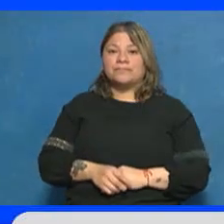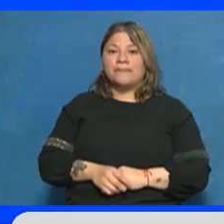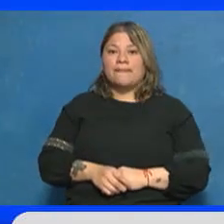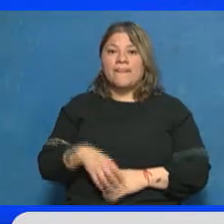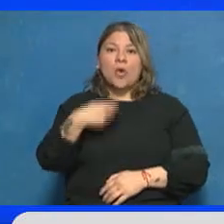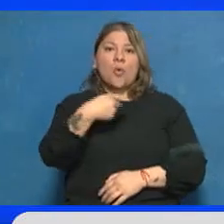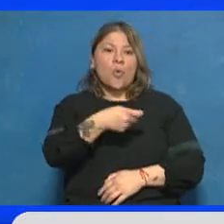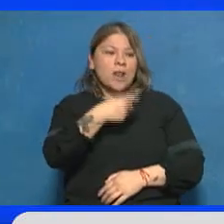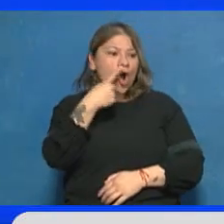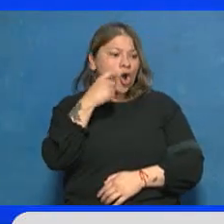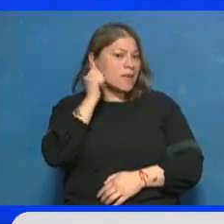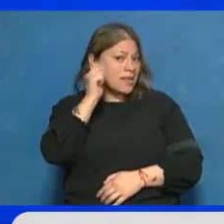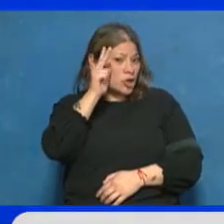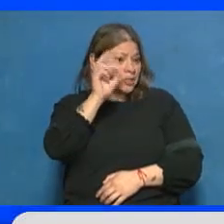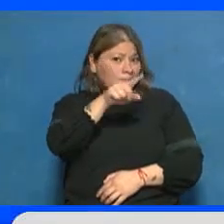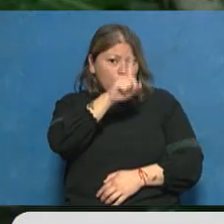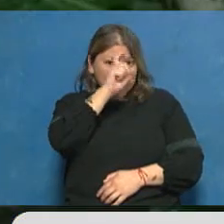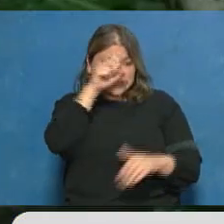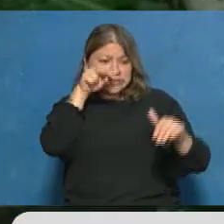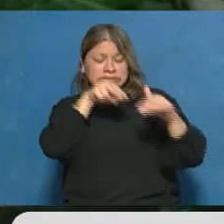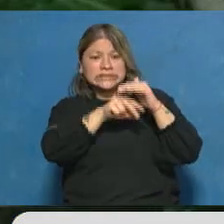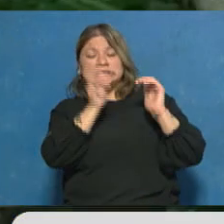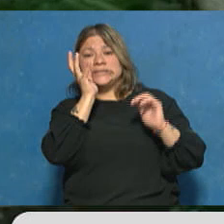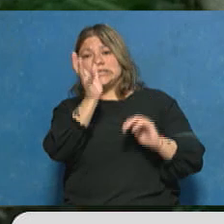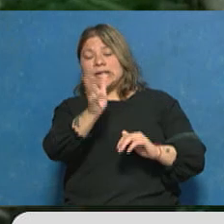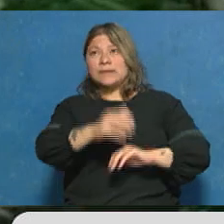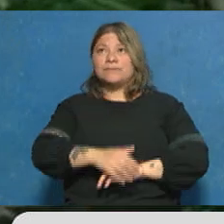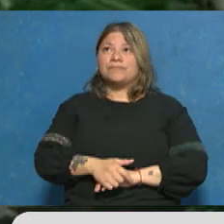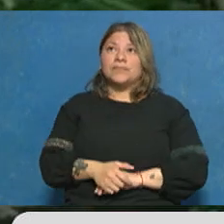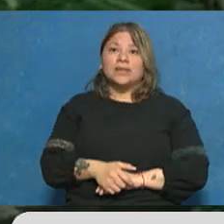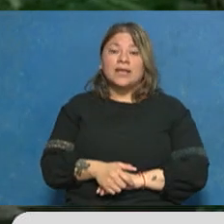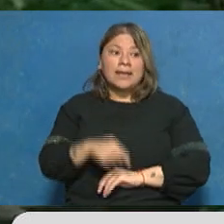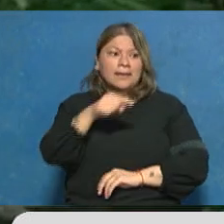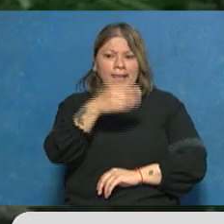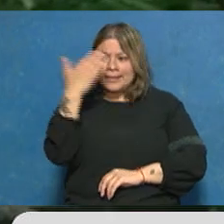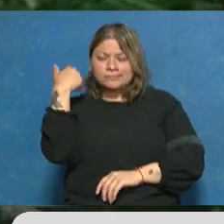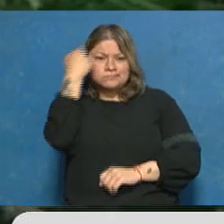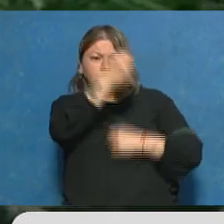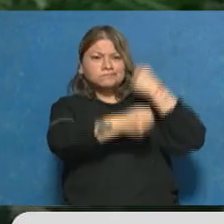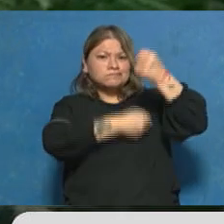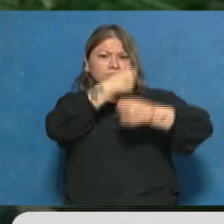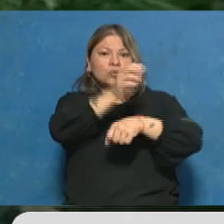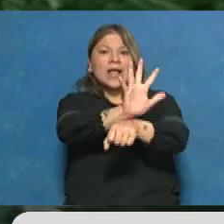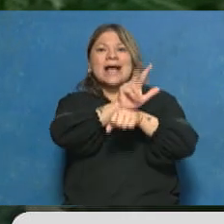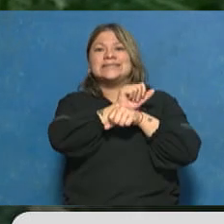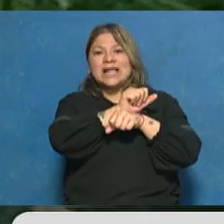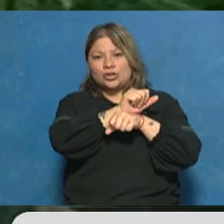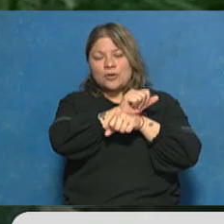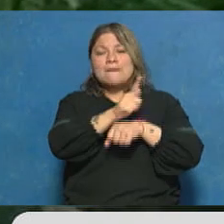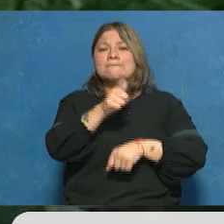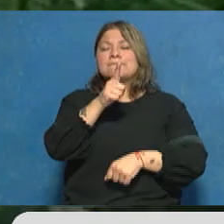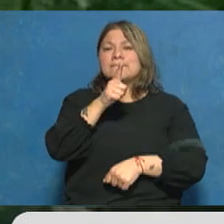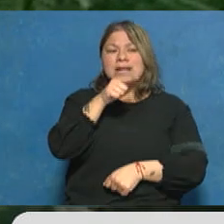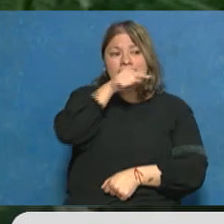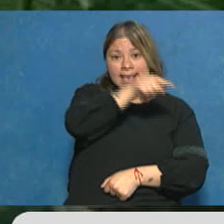Un jubilado de 80 años está en grave estado de salud luego de haber sido golpeado en un asalto. Al parecer